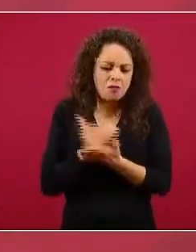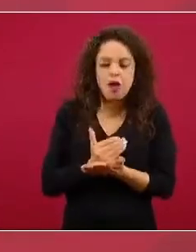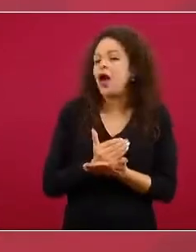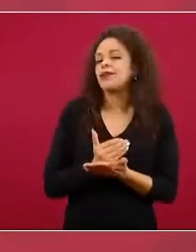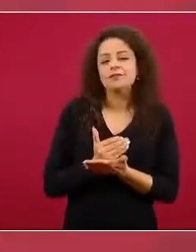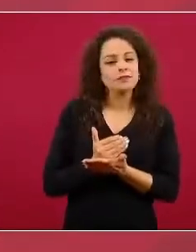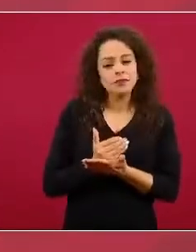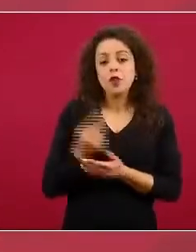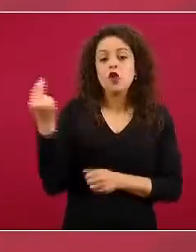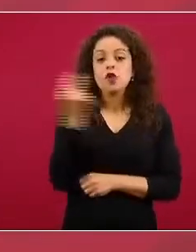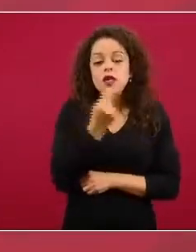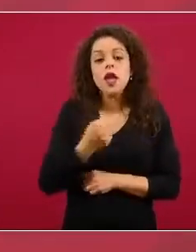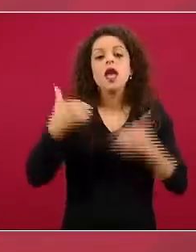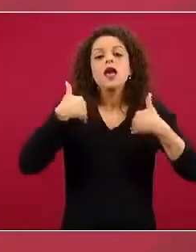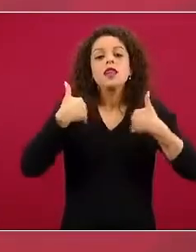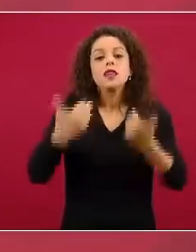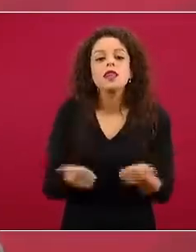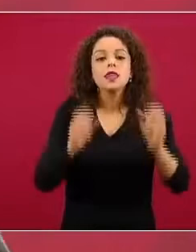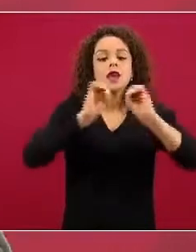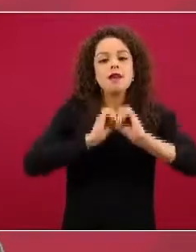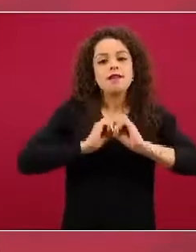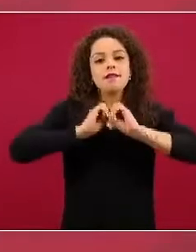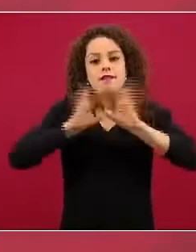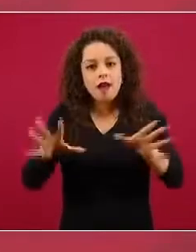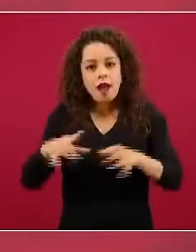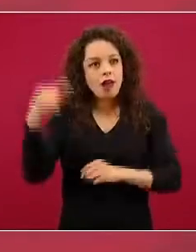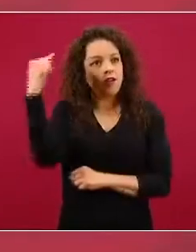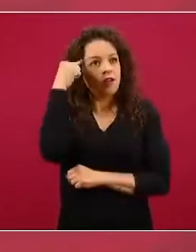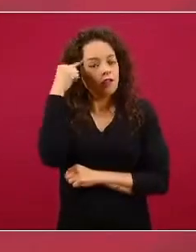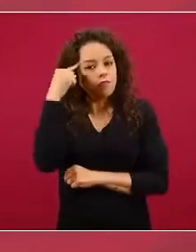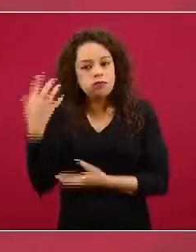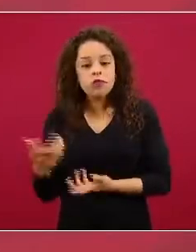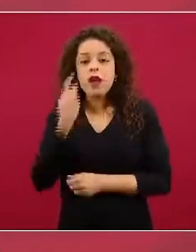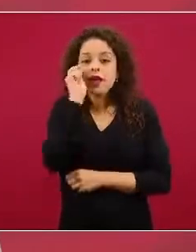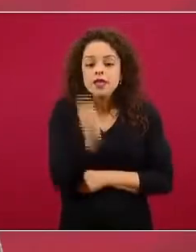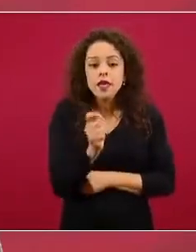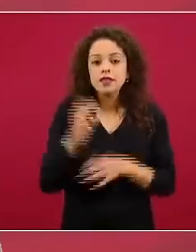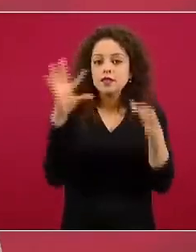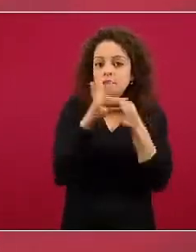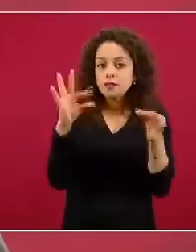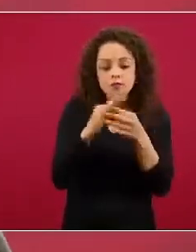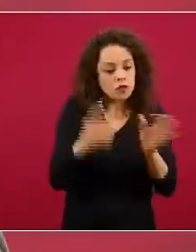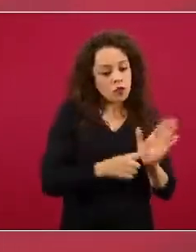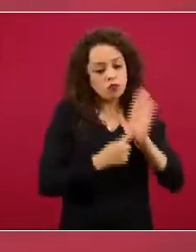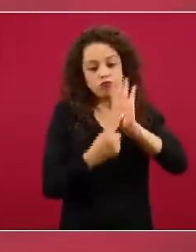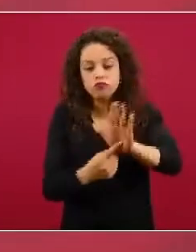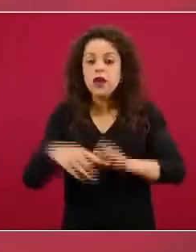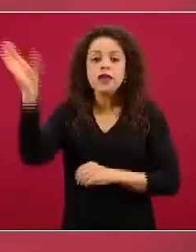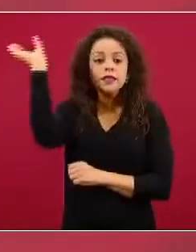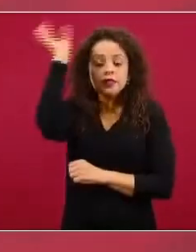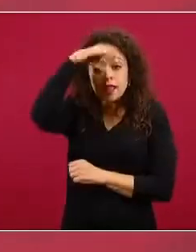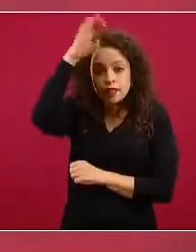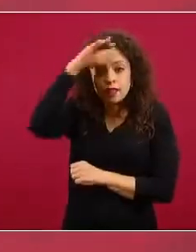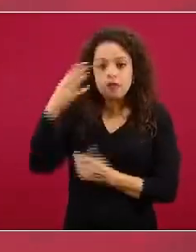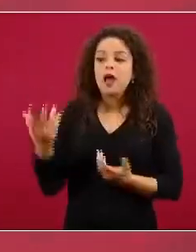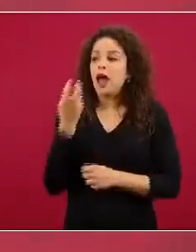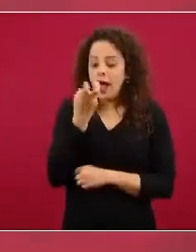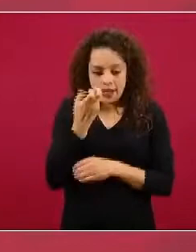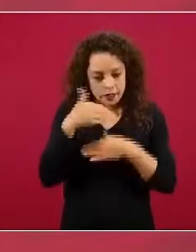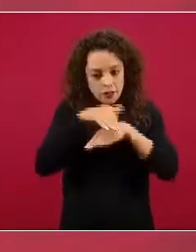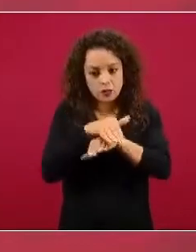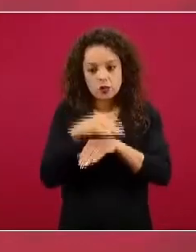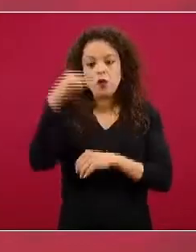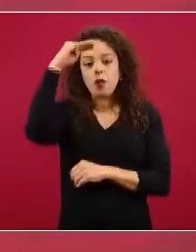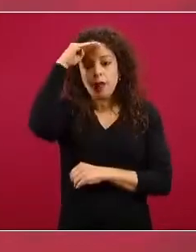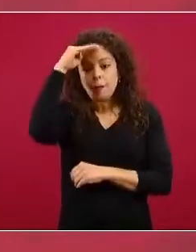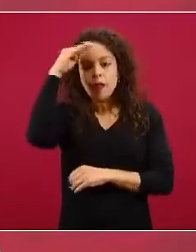de tener un sentido lógico, un pensamiento claro, escuchar la evidencia científica y entonces hacer una reflexión sobre la